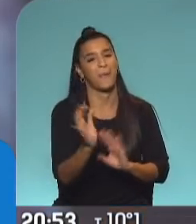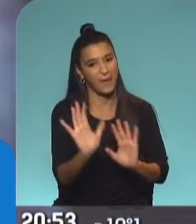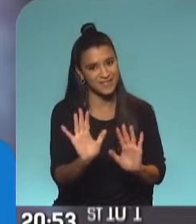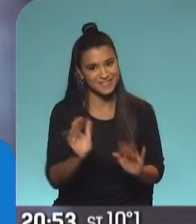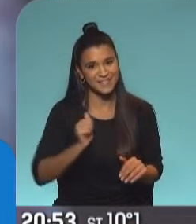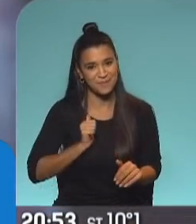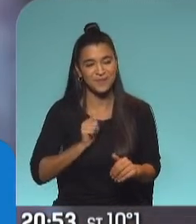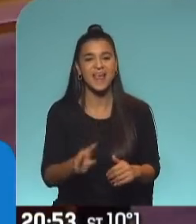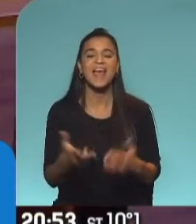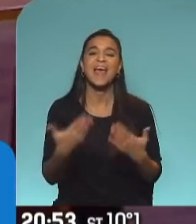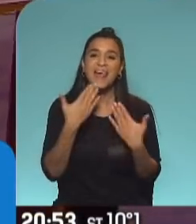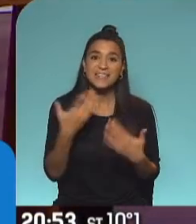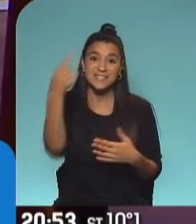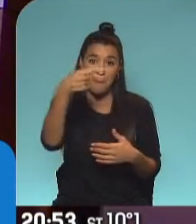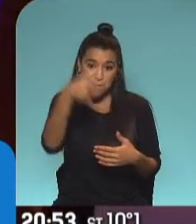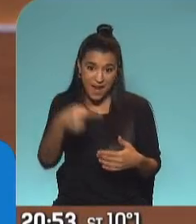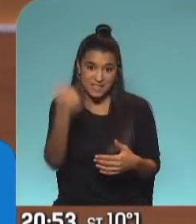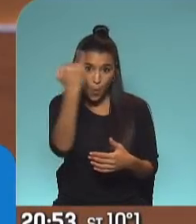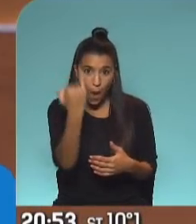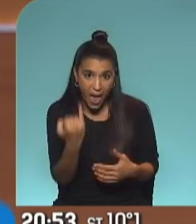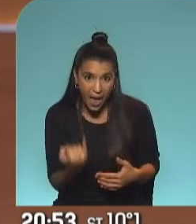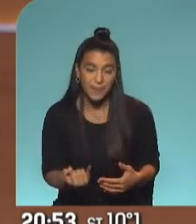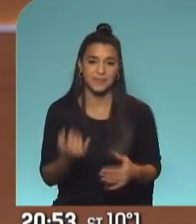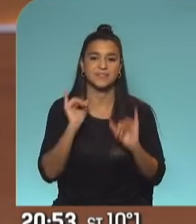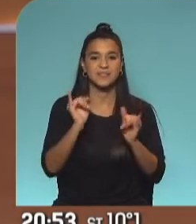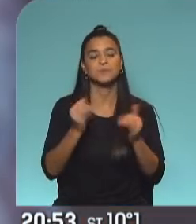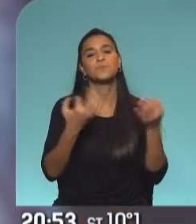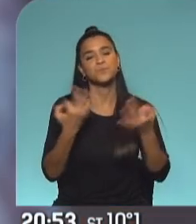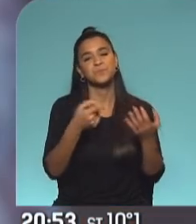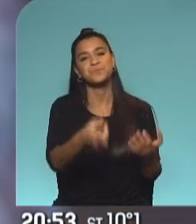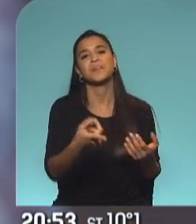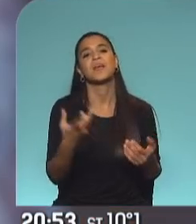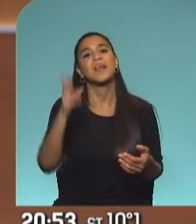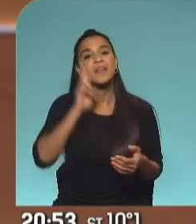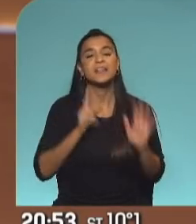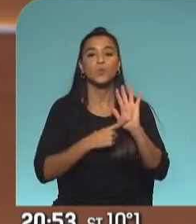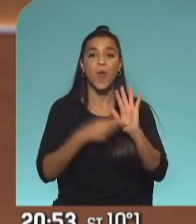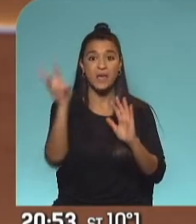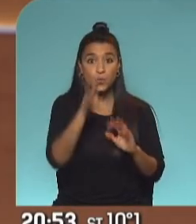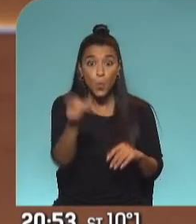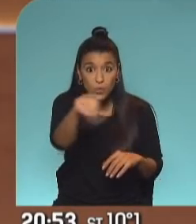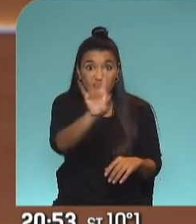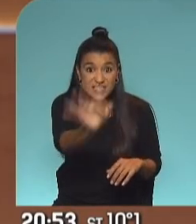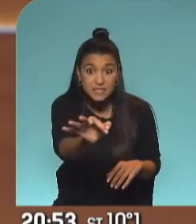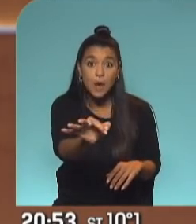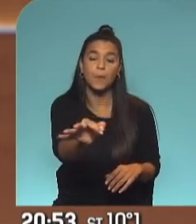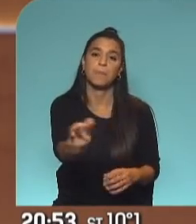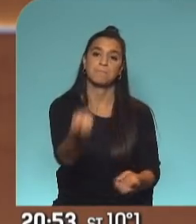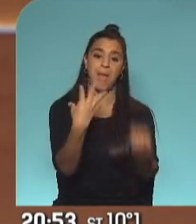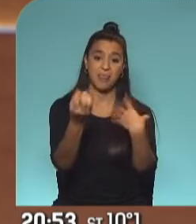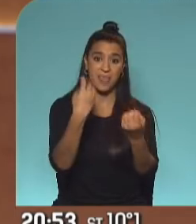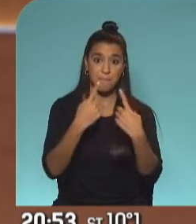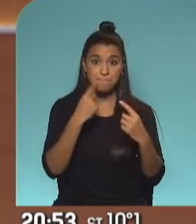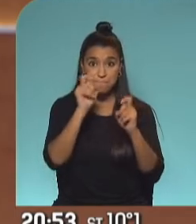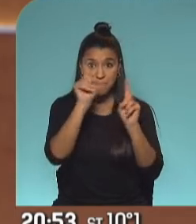¿sí? Gracias. Lo vamos a hacer semanalmente, me parece. Buenísimo. Con Fernanda Raberta estuvimos, con la titular de ANSES. Ustedes saben, nos hacen llegar las